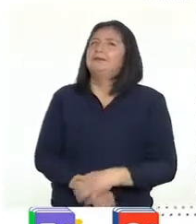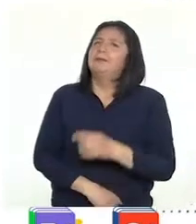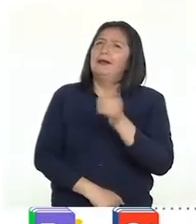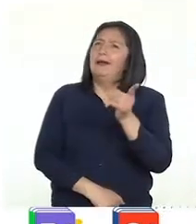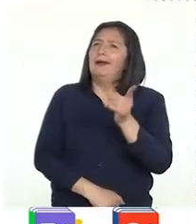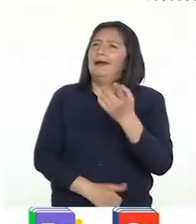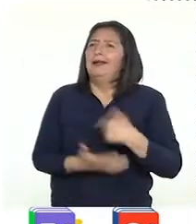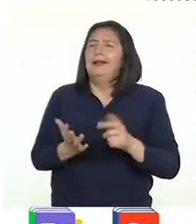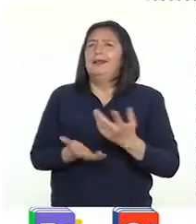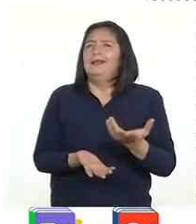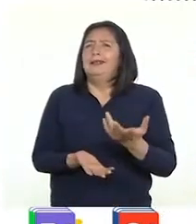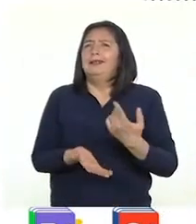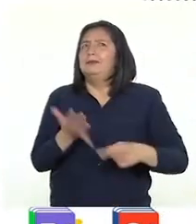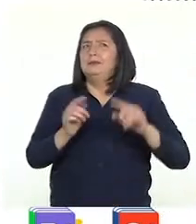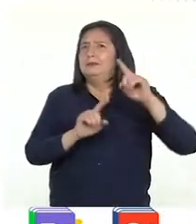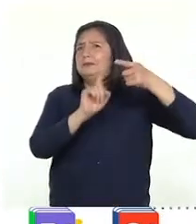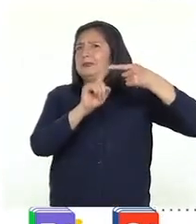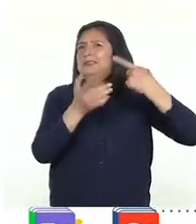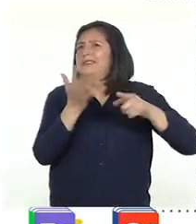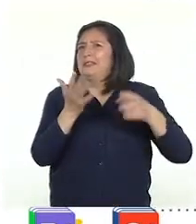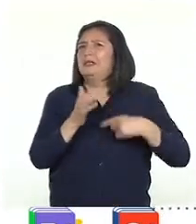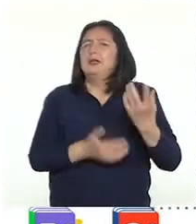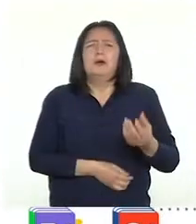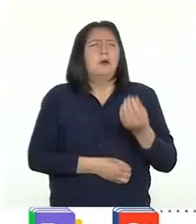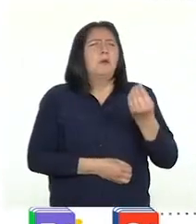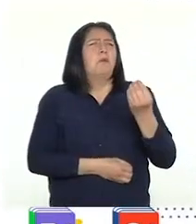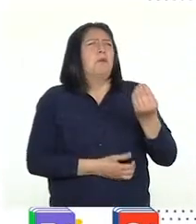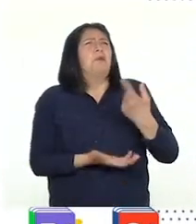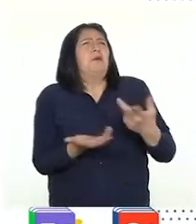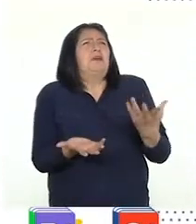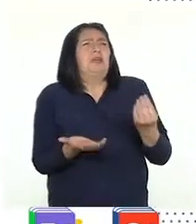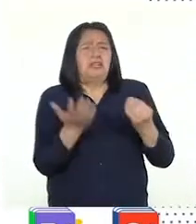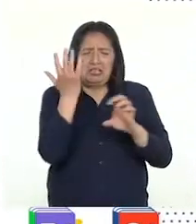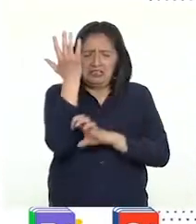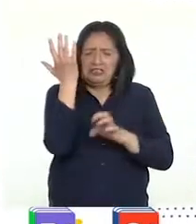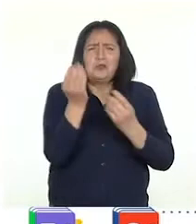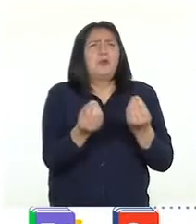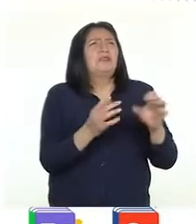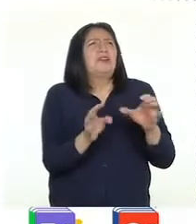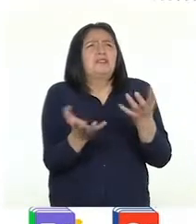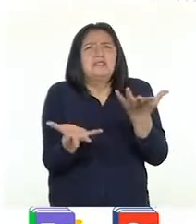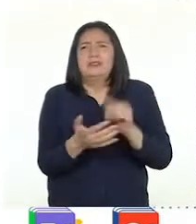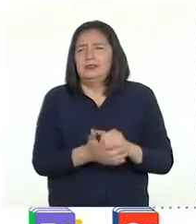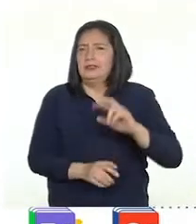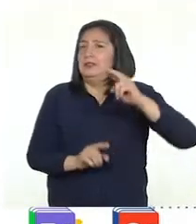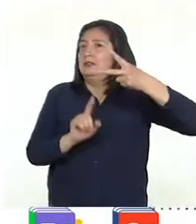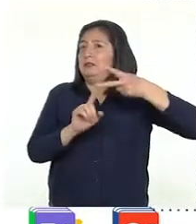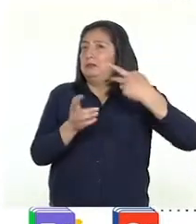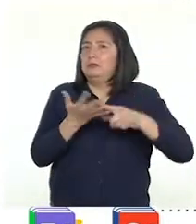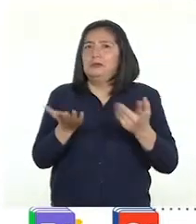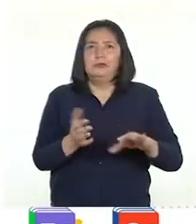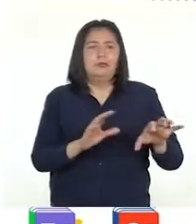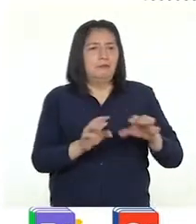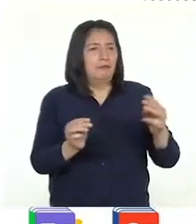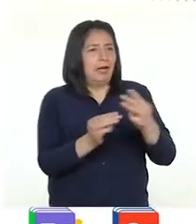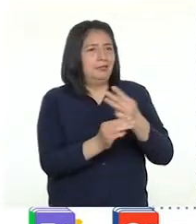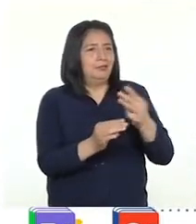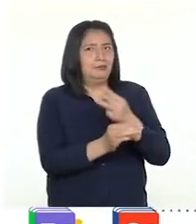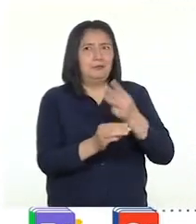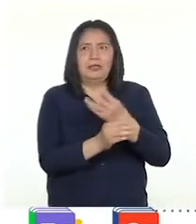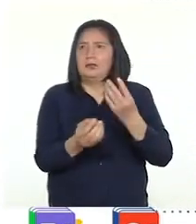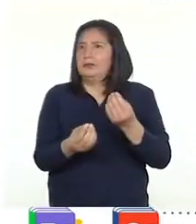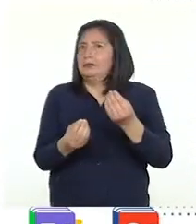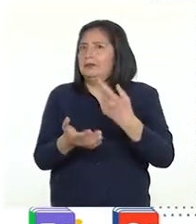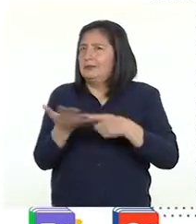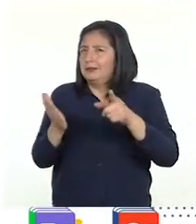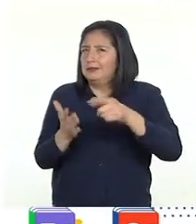¡Sí! En nuestras primeras actividades descubrimos por qué se producen las estaciones del año. Luego, hicimos matemática a partir